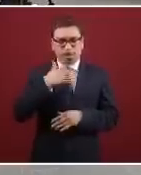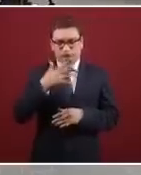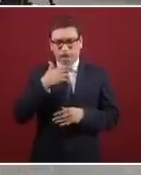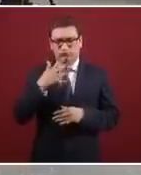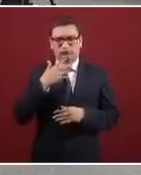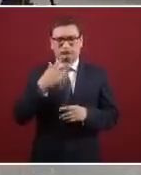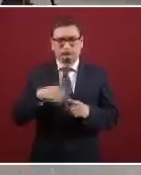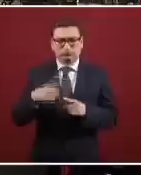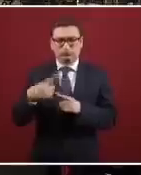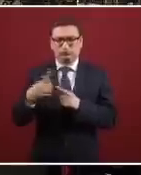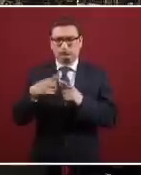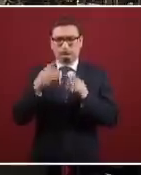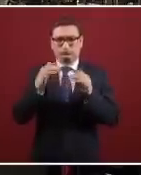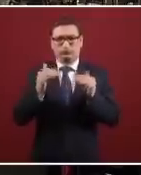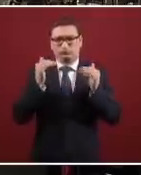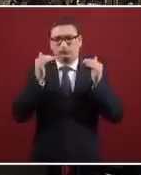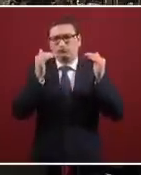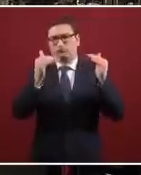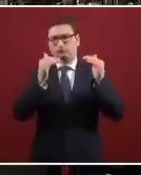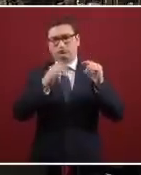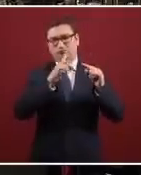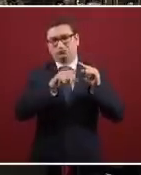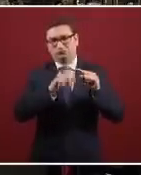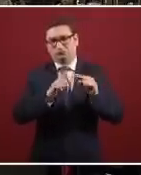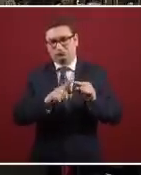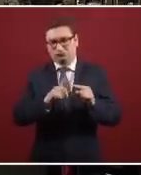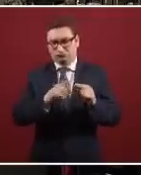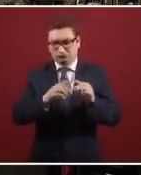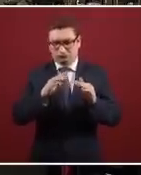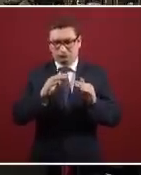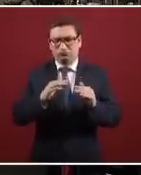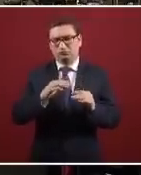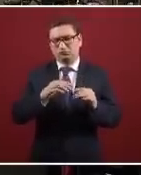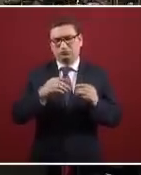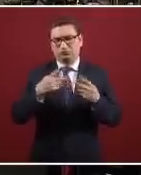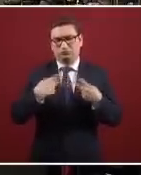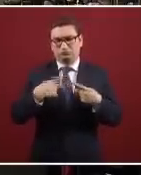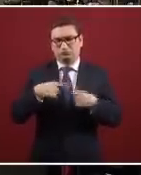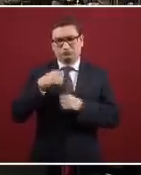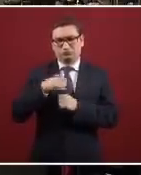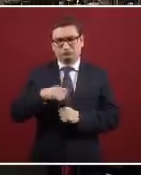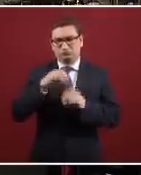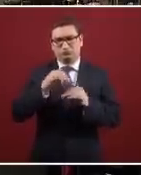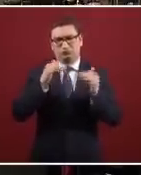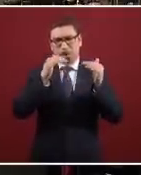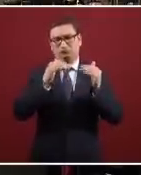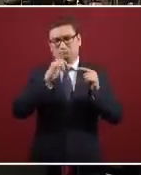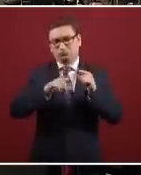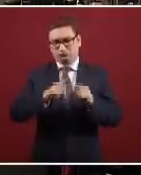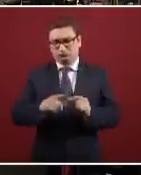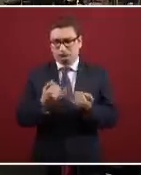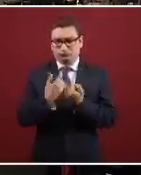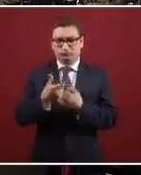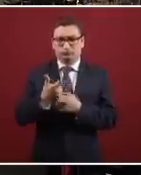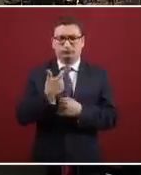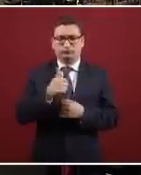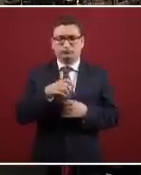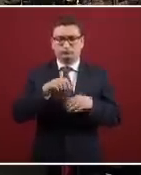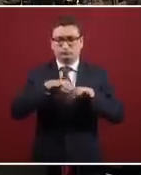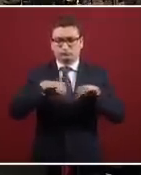de arriba hacia abajo y usted tiene conocimiento del tema de los gasoductos que ya está en negociaciones.